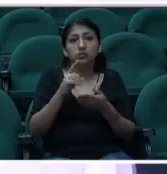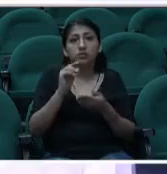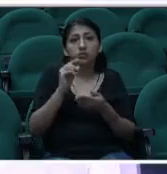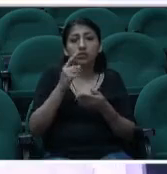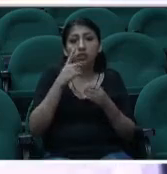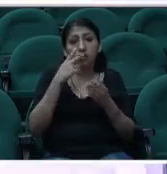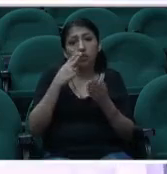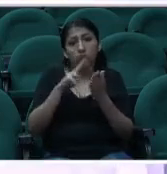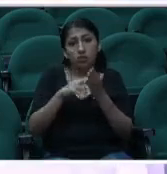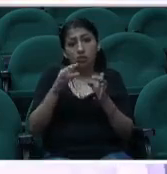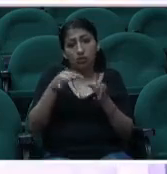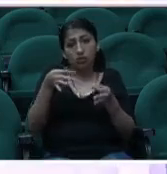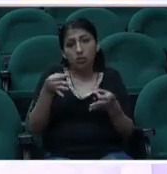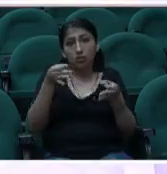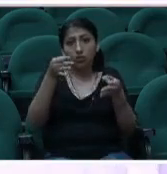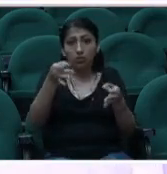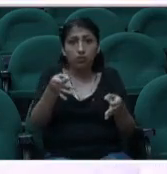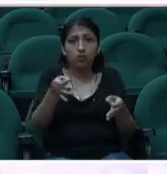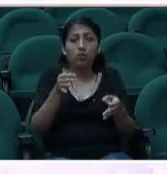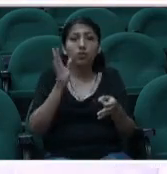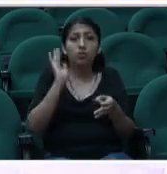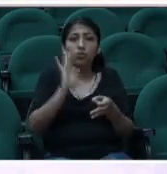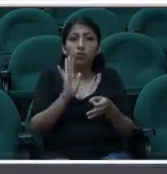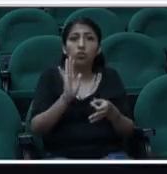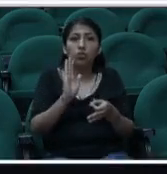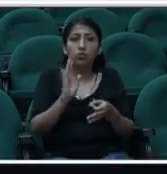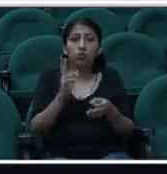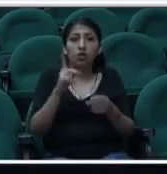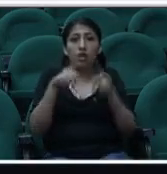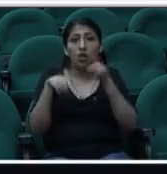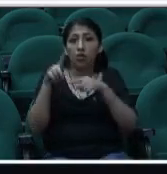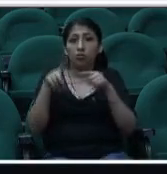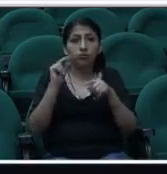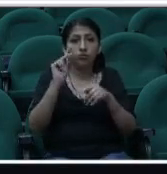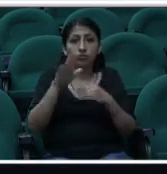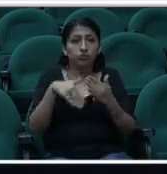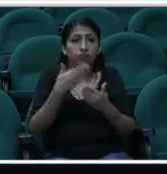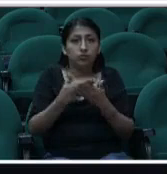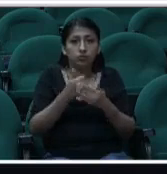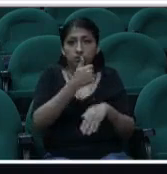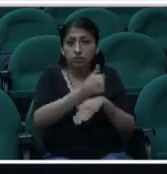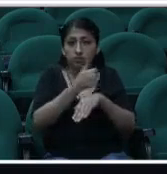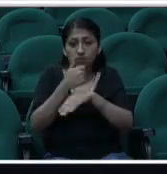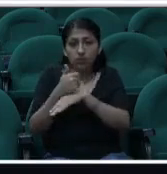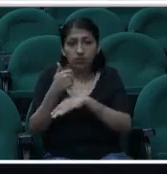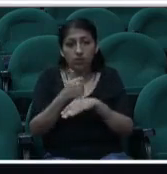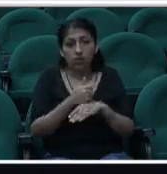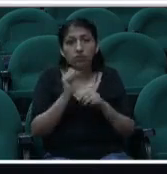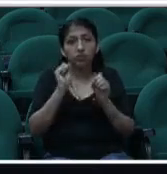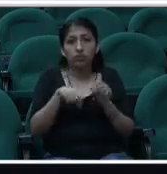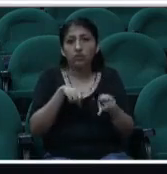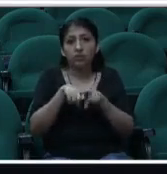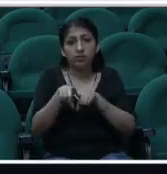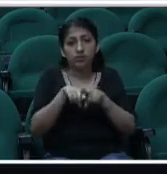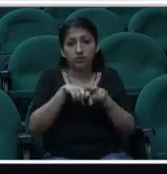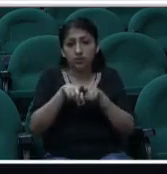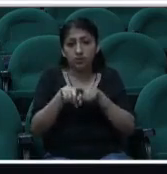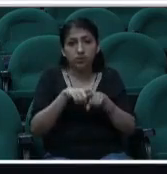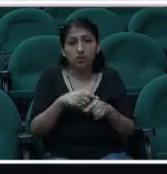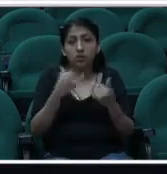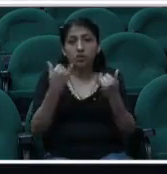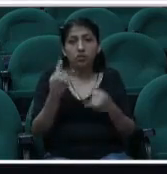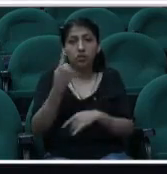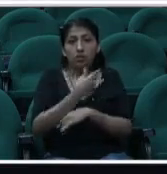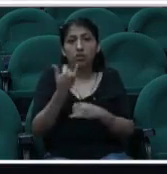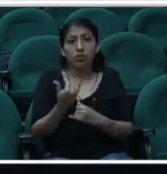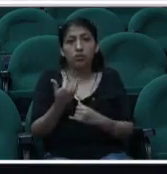hecho llegar la documentación respectiva por parte de aquellos candidatos que no han podido participar o asistir el día de